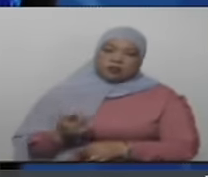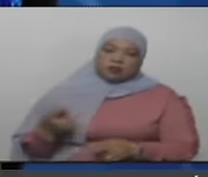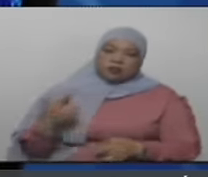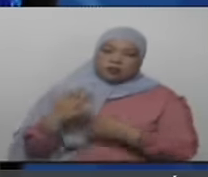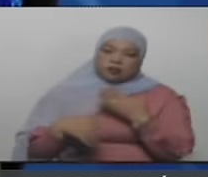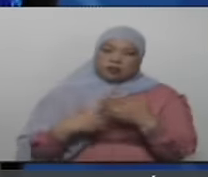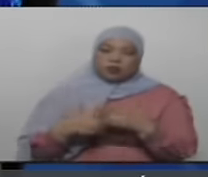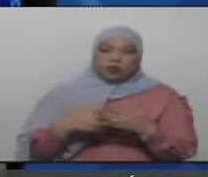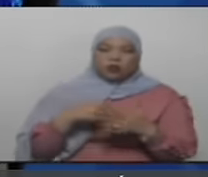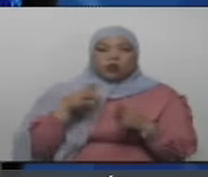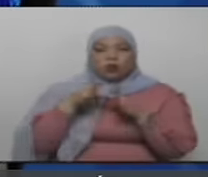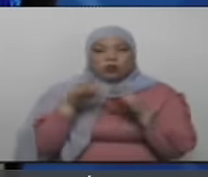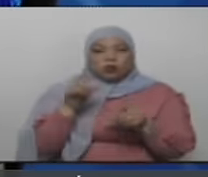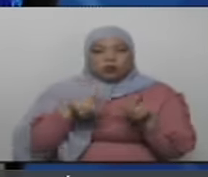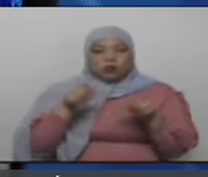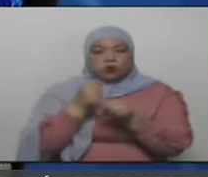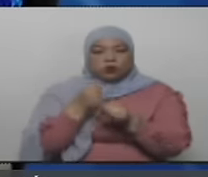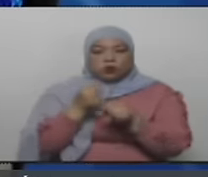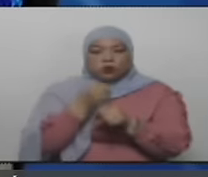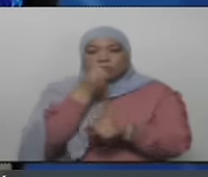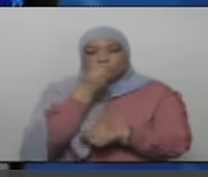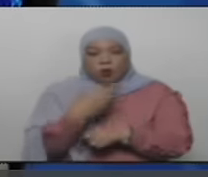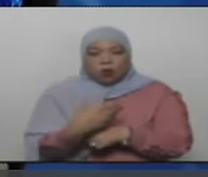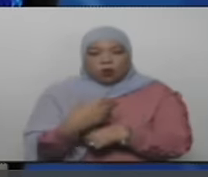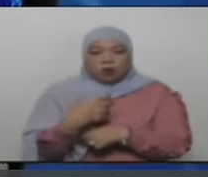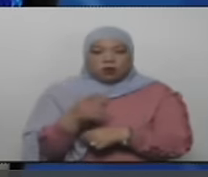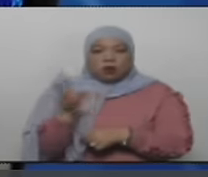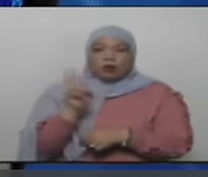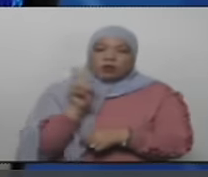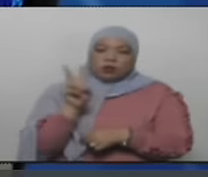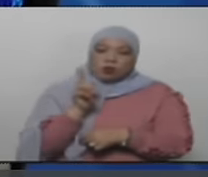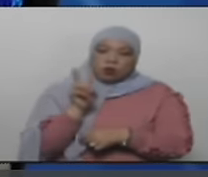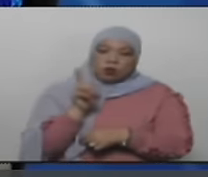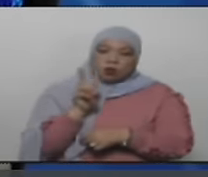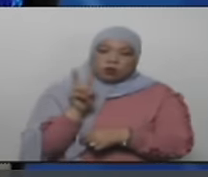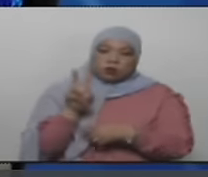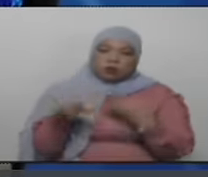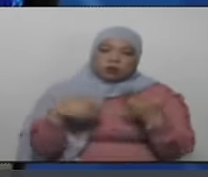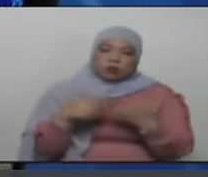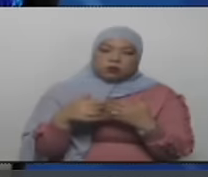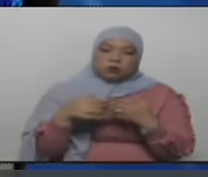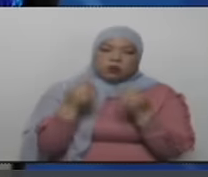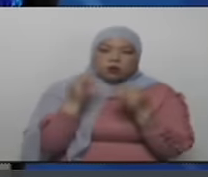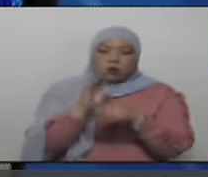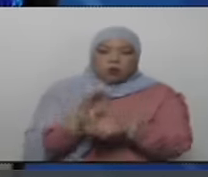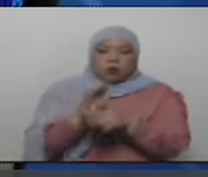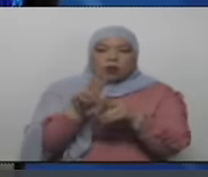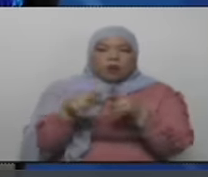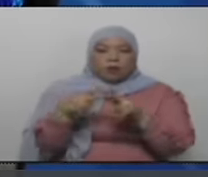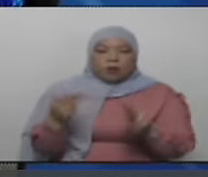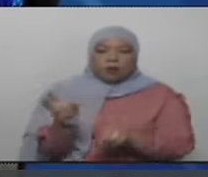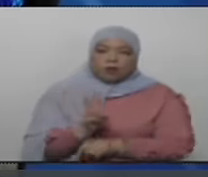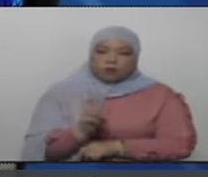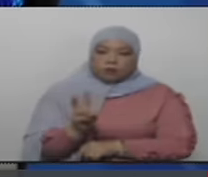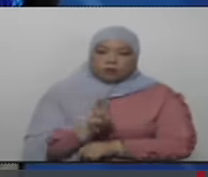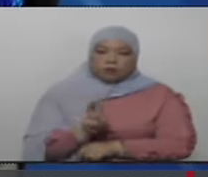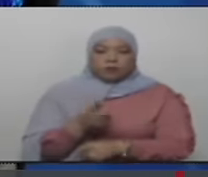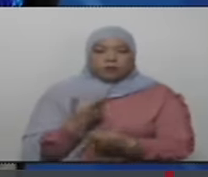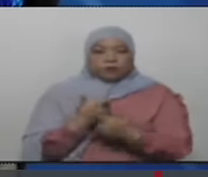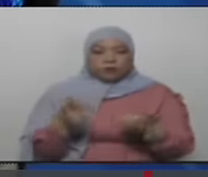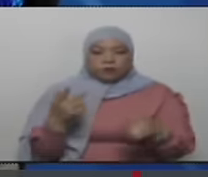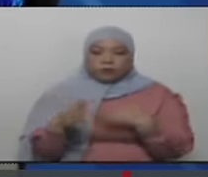inmensa y absoluta mayoría de la gente buena de este país, vamos a preservar la paz, la